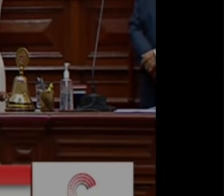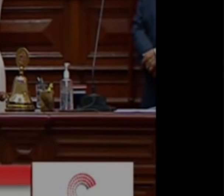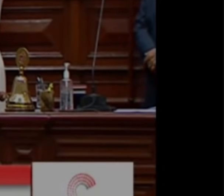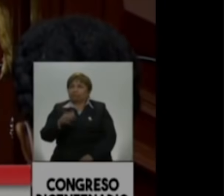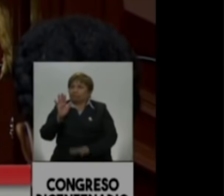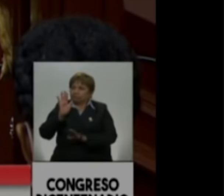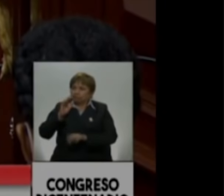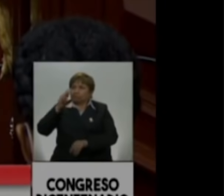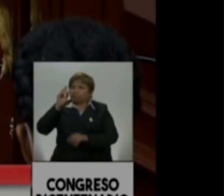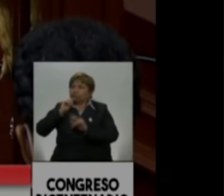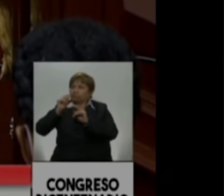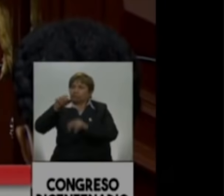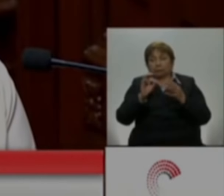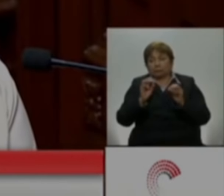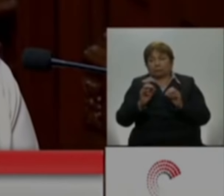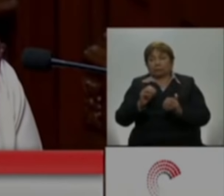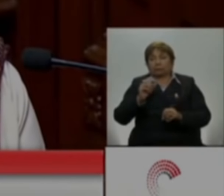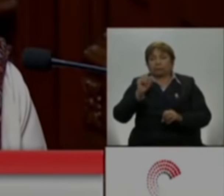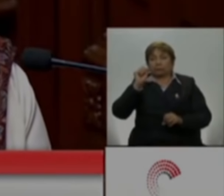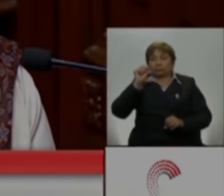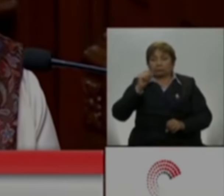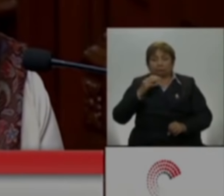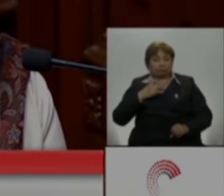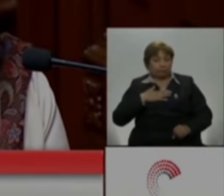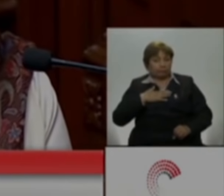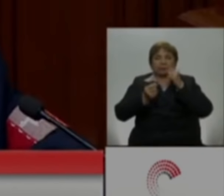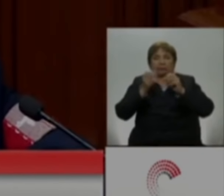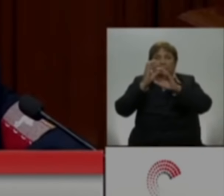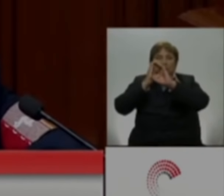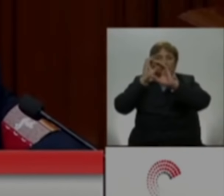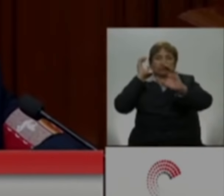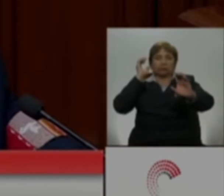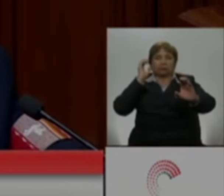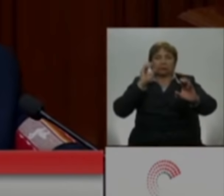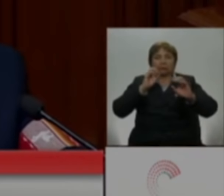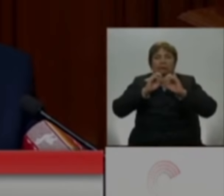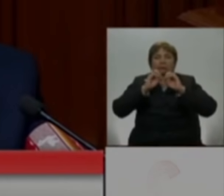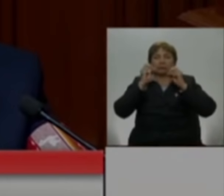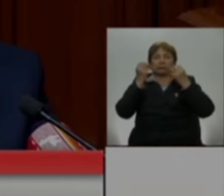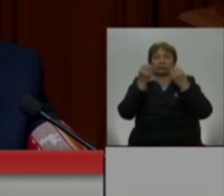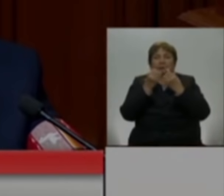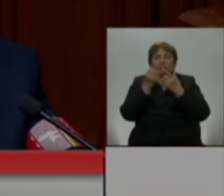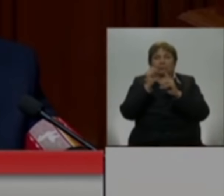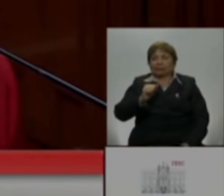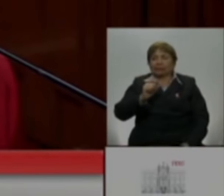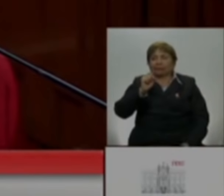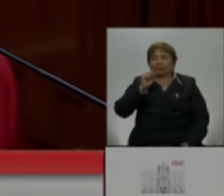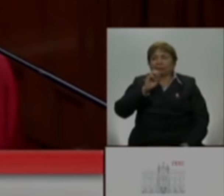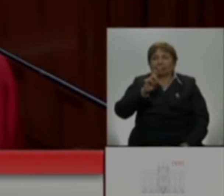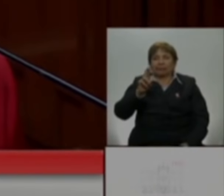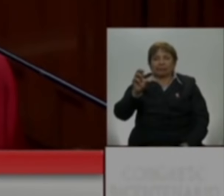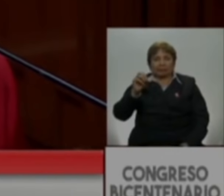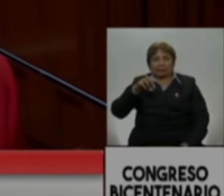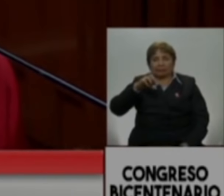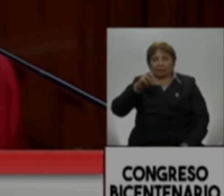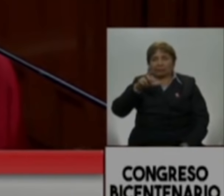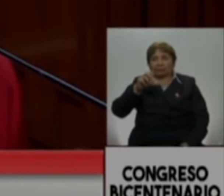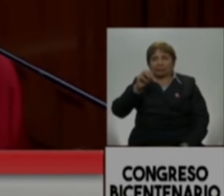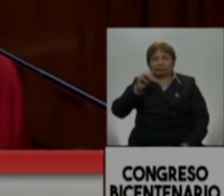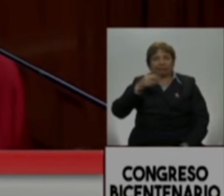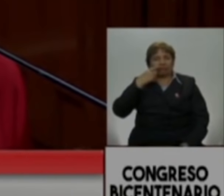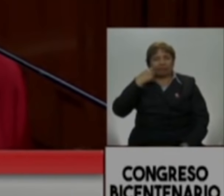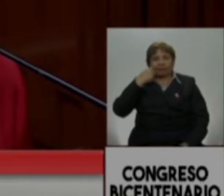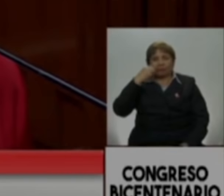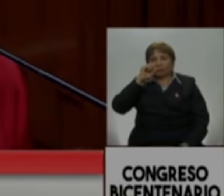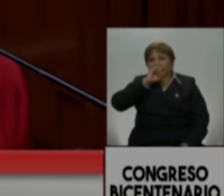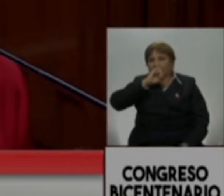constitución por la región de pasco por mis hermanas ancashino por las organizaciones sociales populares y por los grandes hombres de